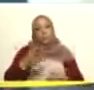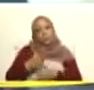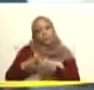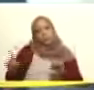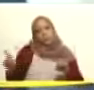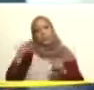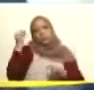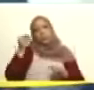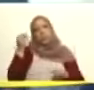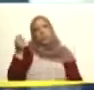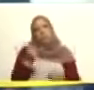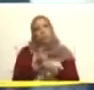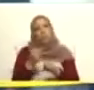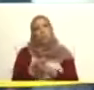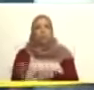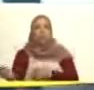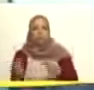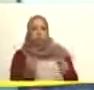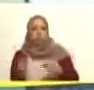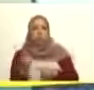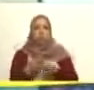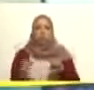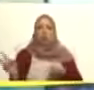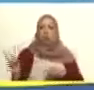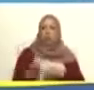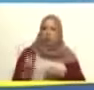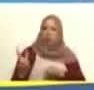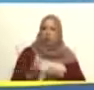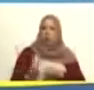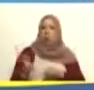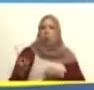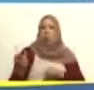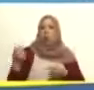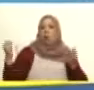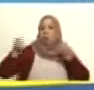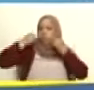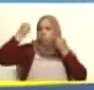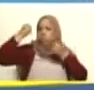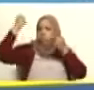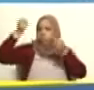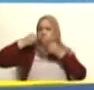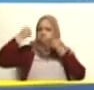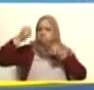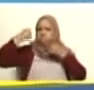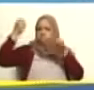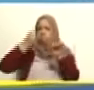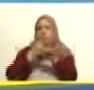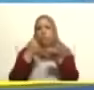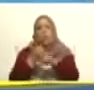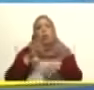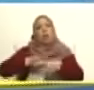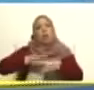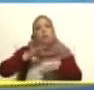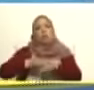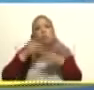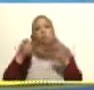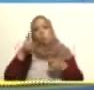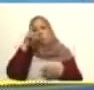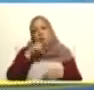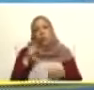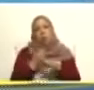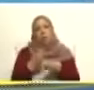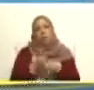o pelee o discuta con otro venezolano que está ahí en la manifestación. Y lo que estamos viendo en esos actos de